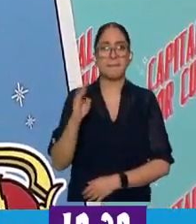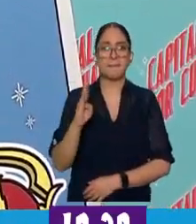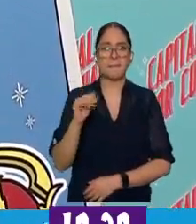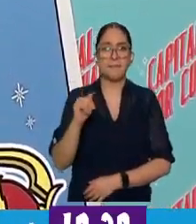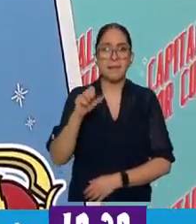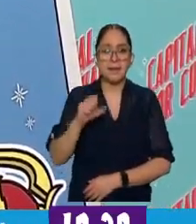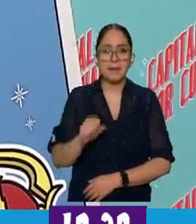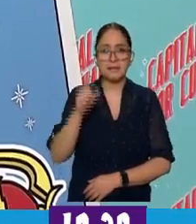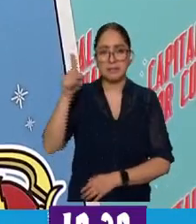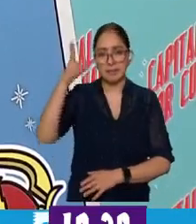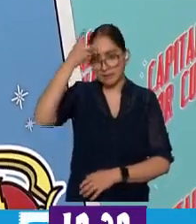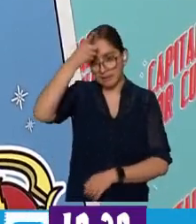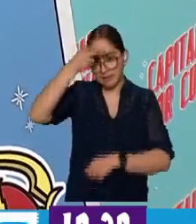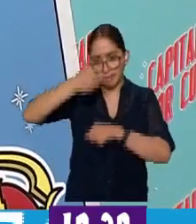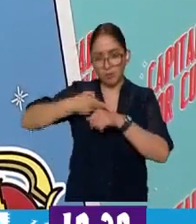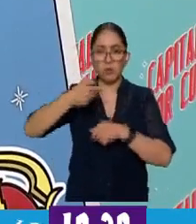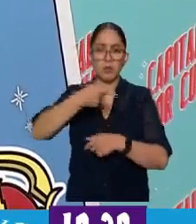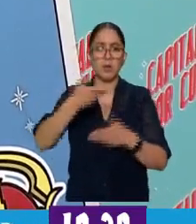que interpretó